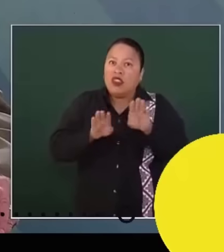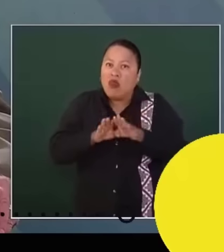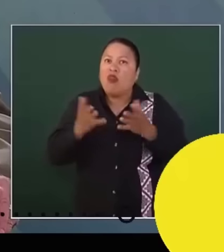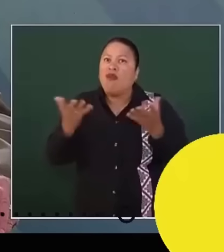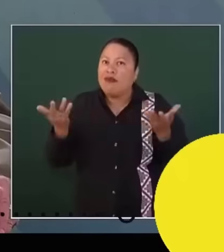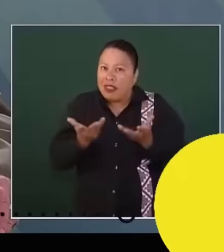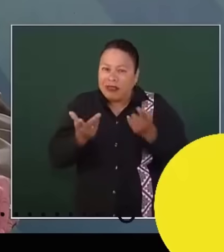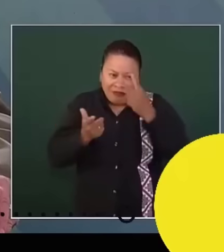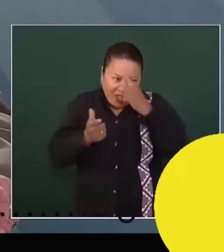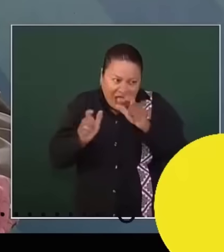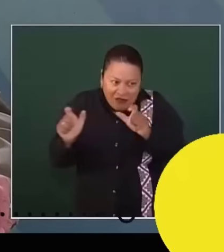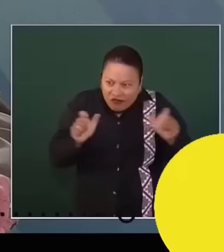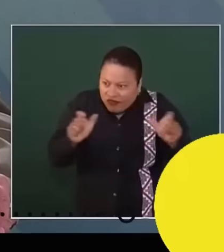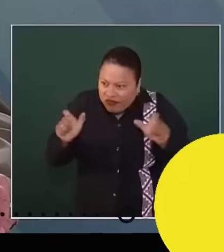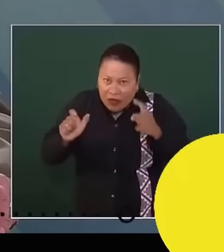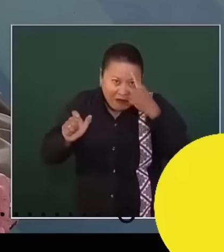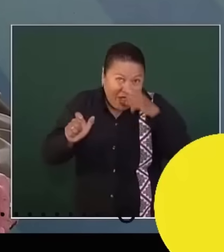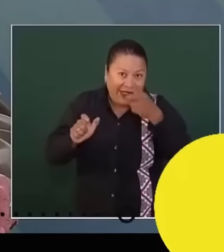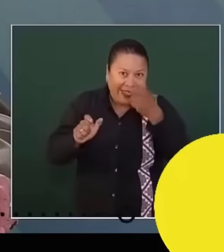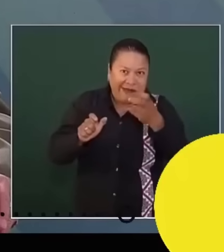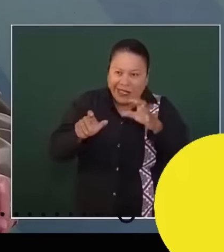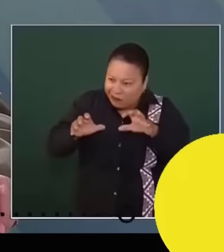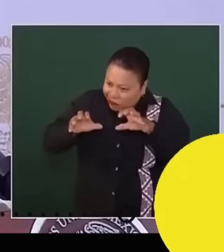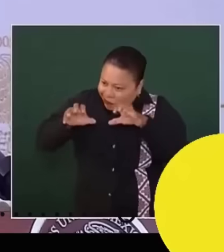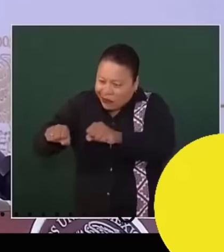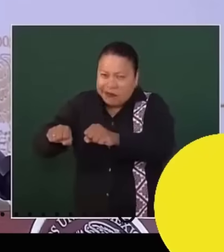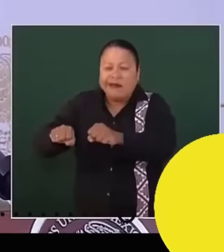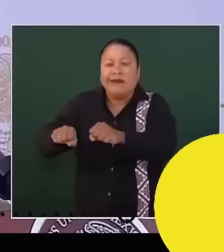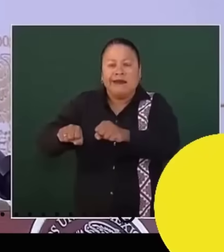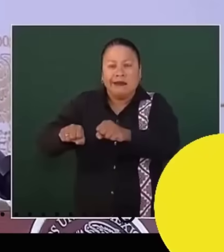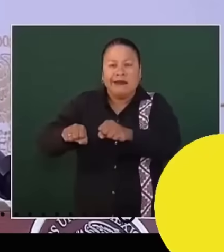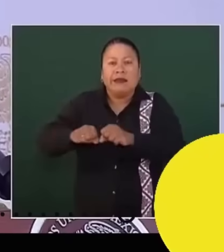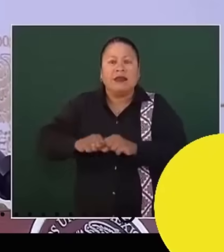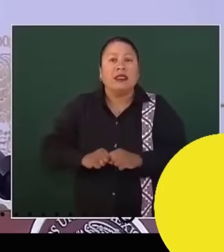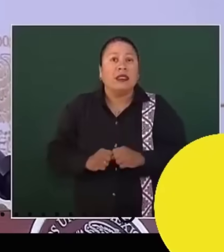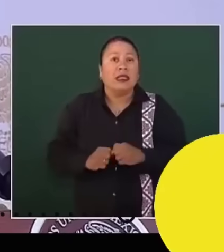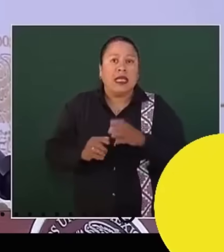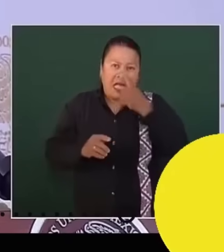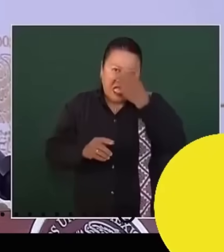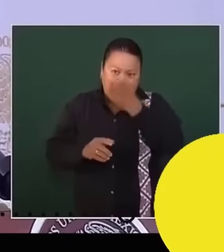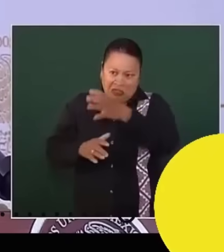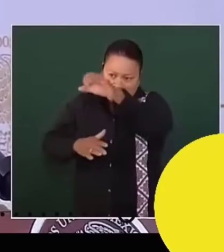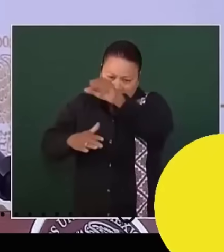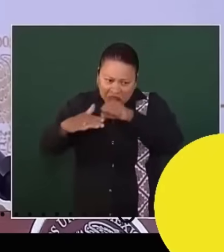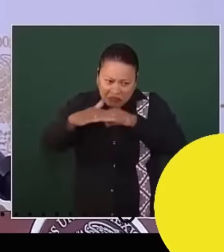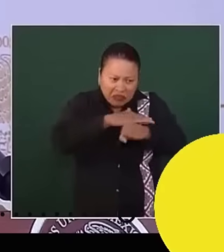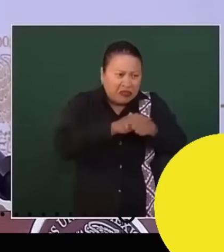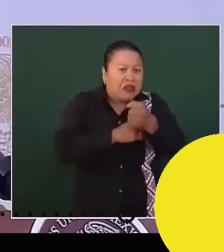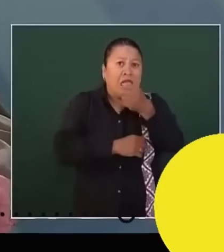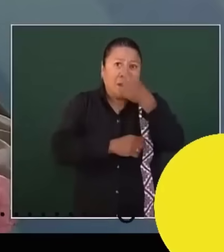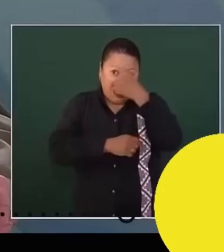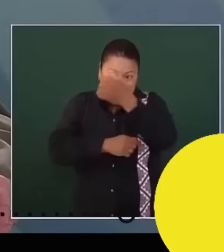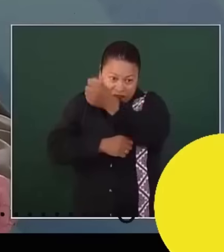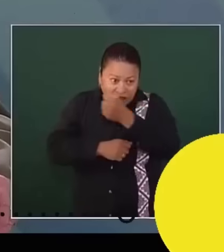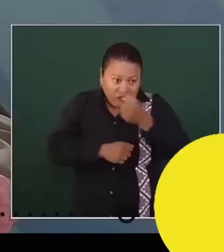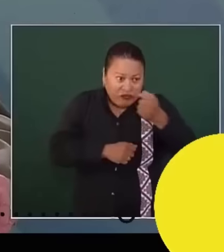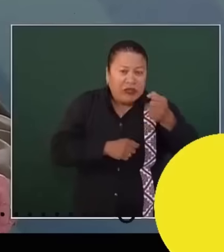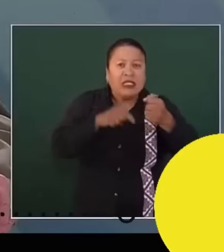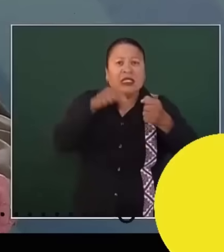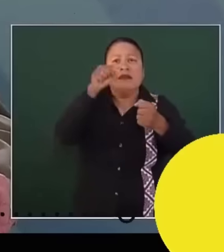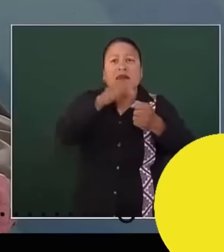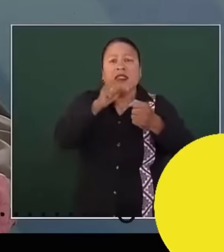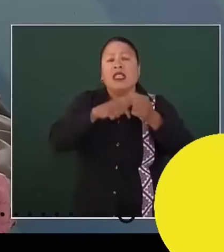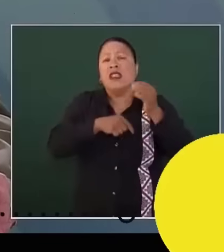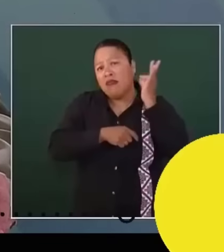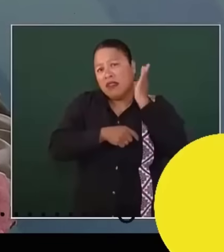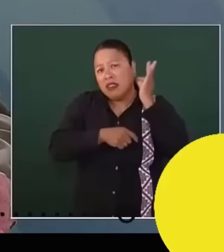operativa para lograr el resultado de detenerlo y ponerlo a disposición de la Fiscalía General